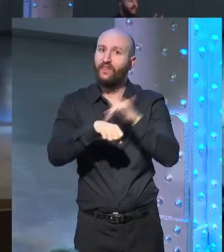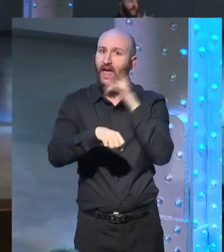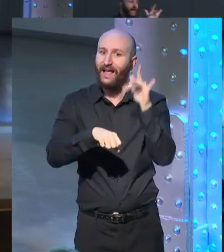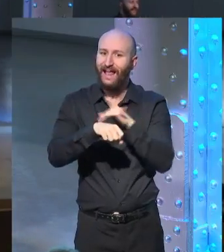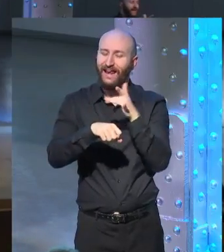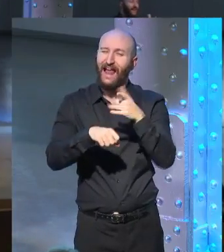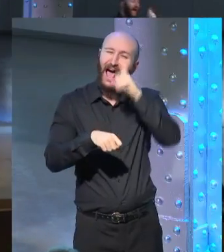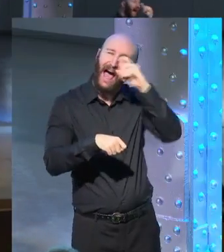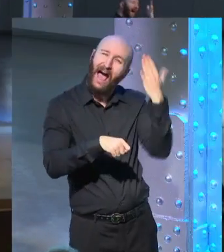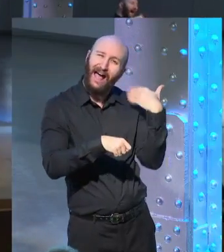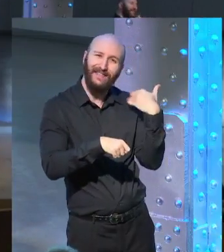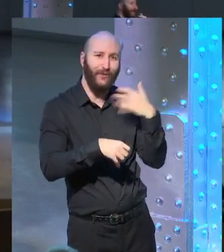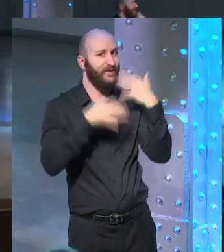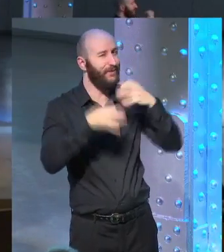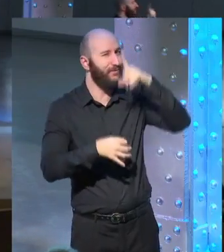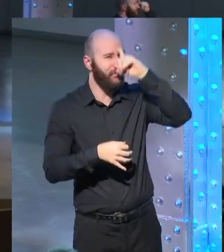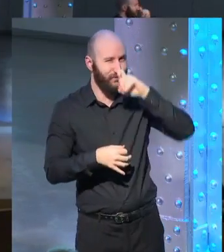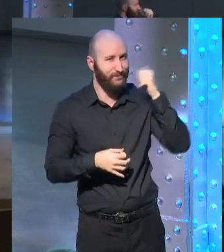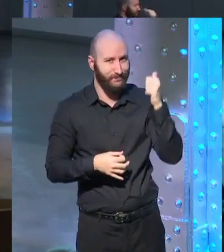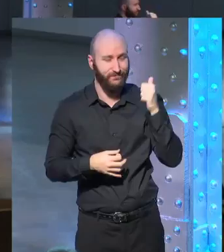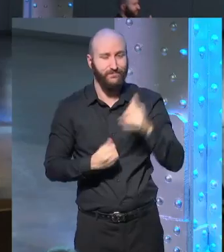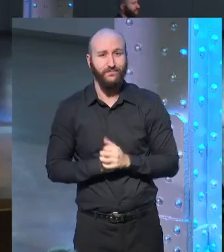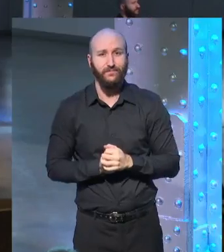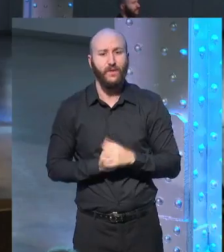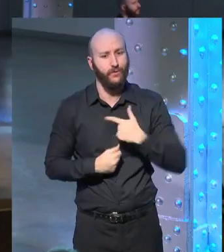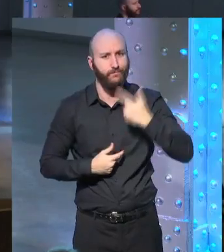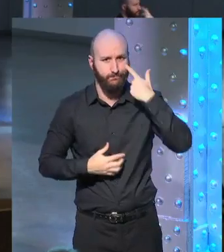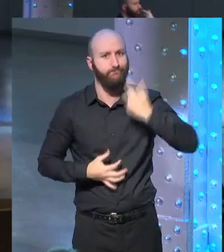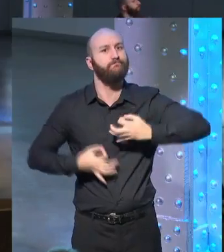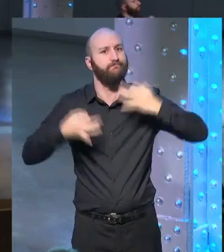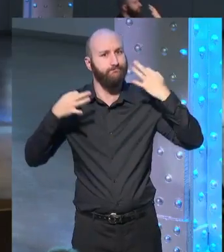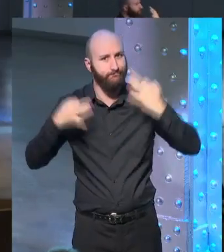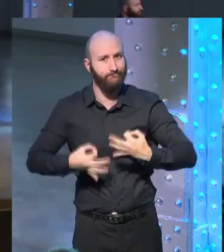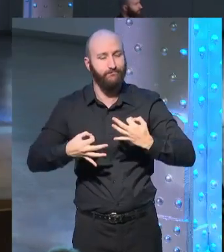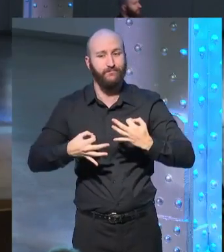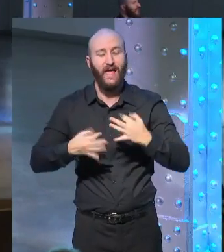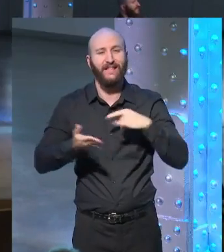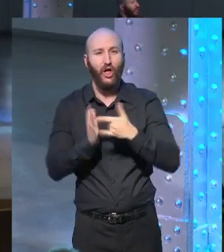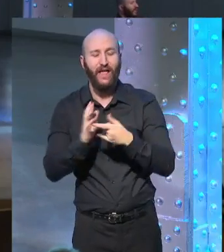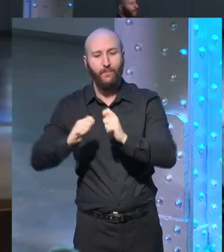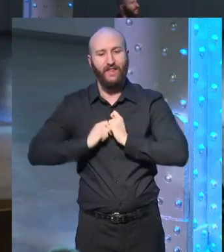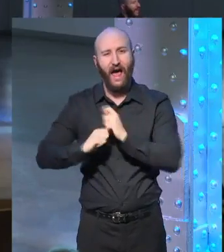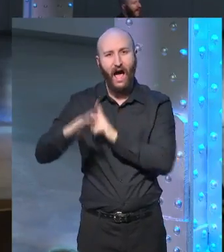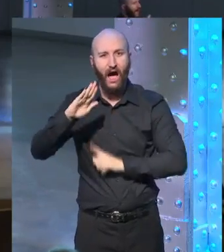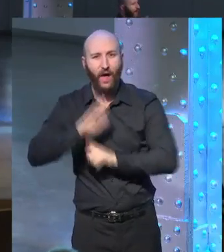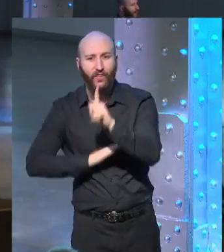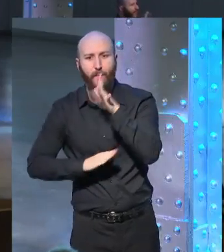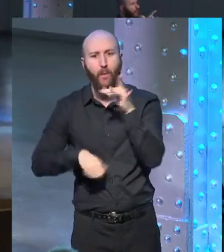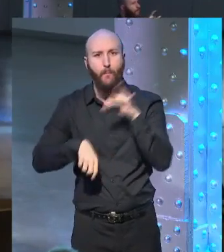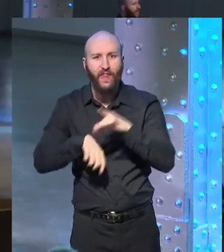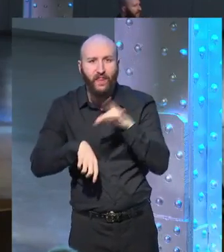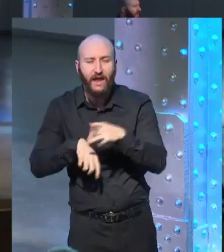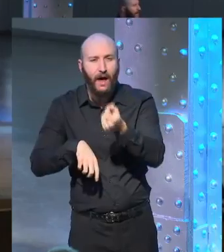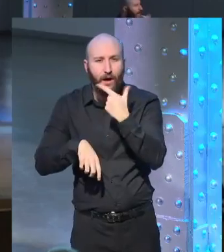ámbito analógico. Nosotros estamos convencidos de que las tecnologías, además de proporcionarnos esos avances en la